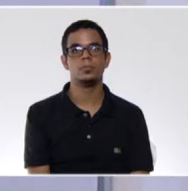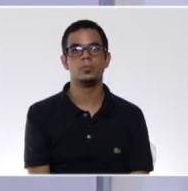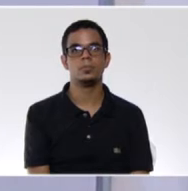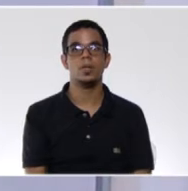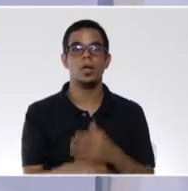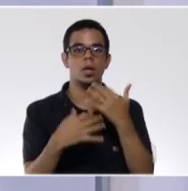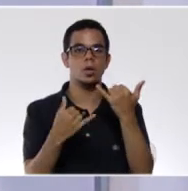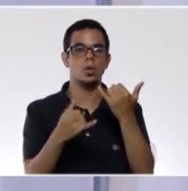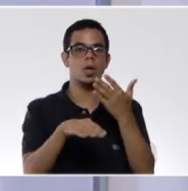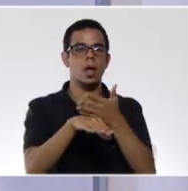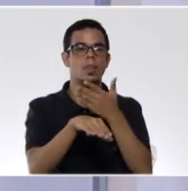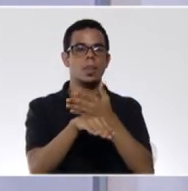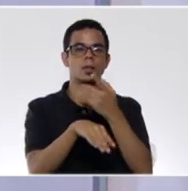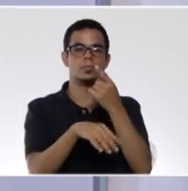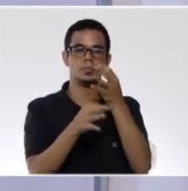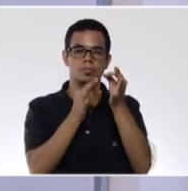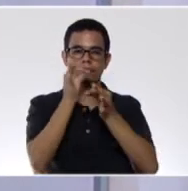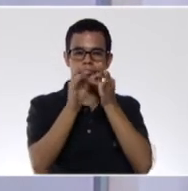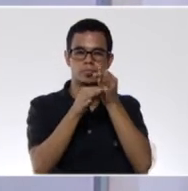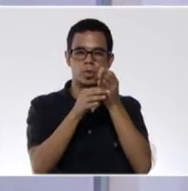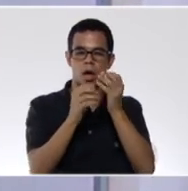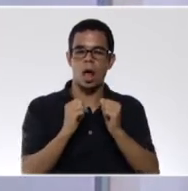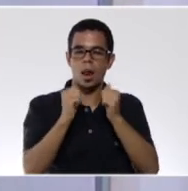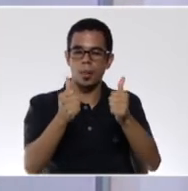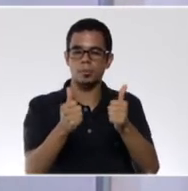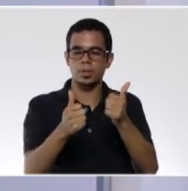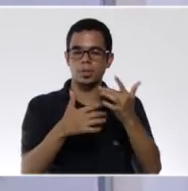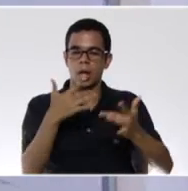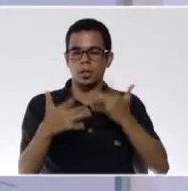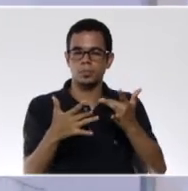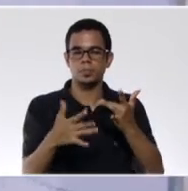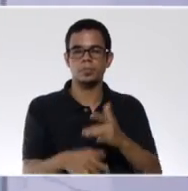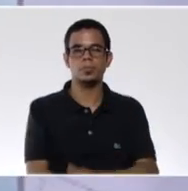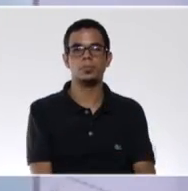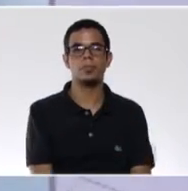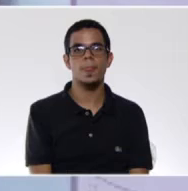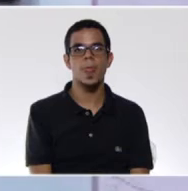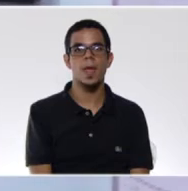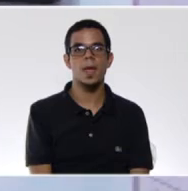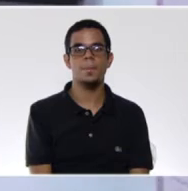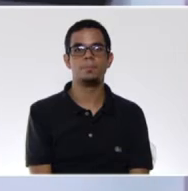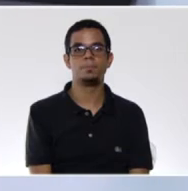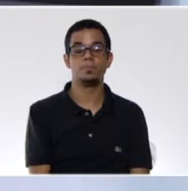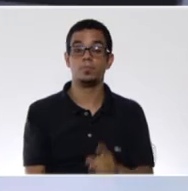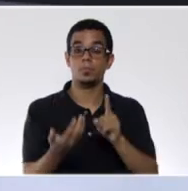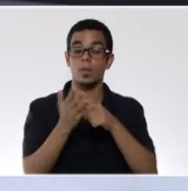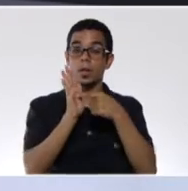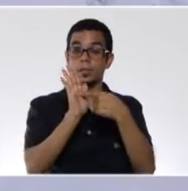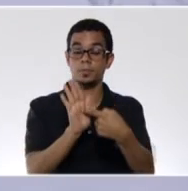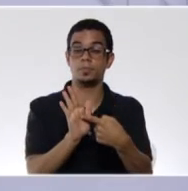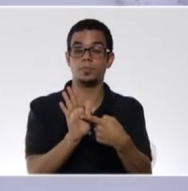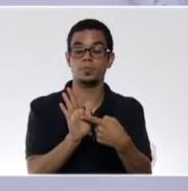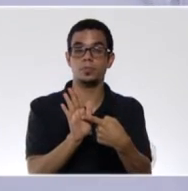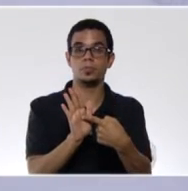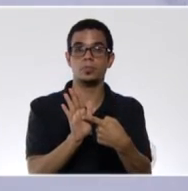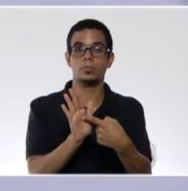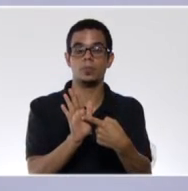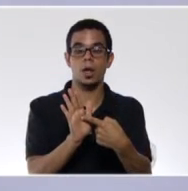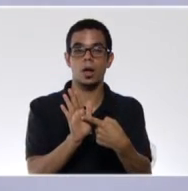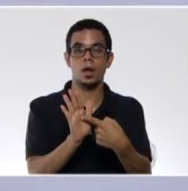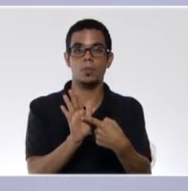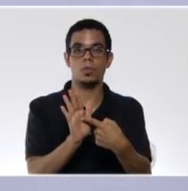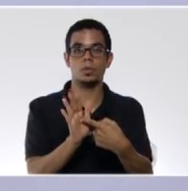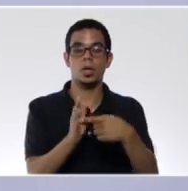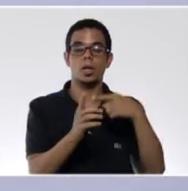que teníamos más arriba. De esta forma queda demostrado algebraicamente la